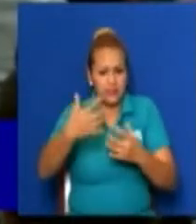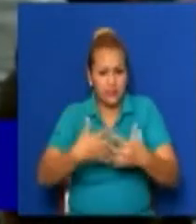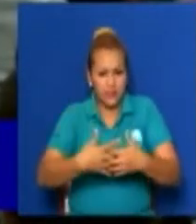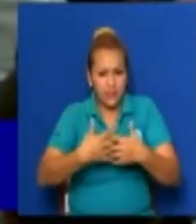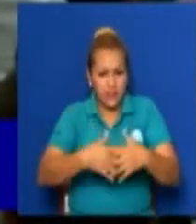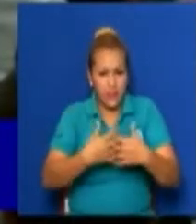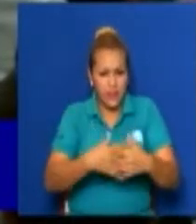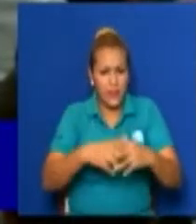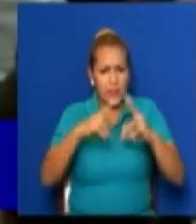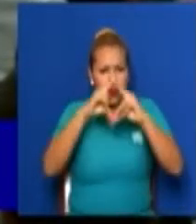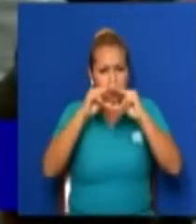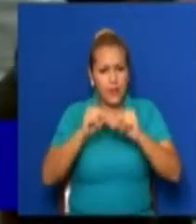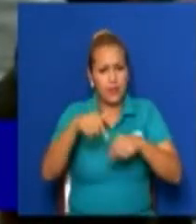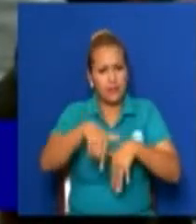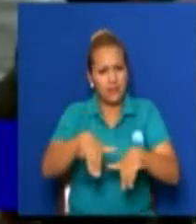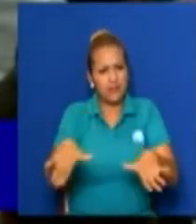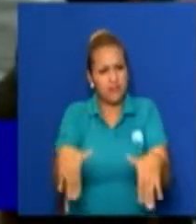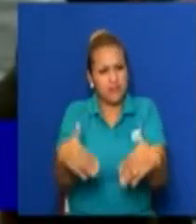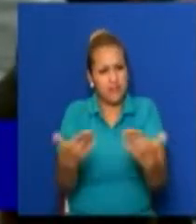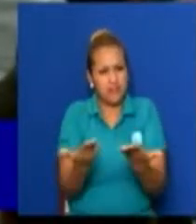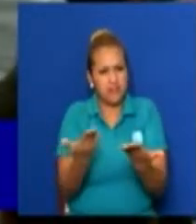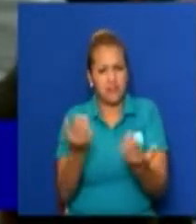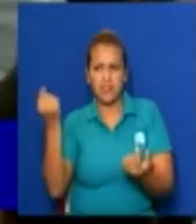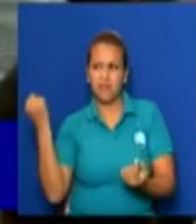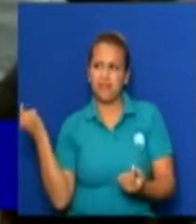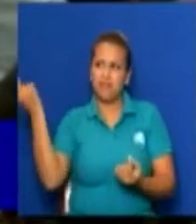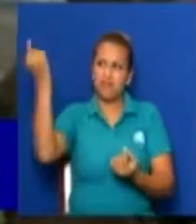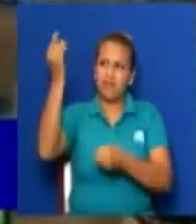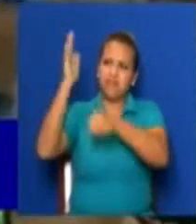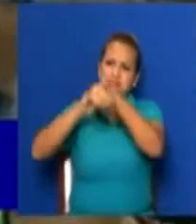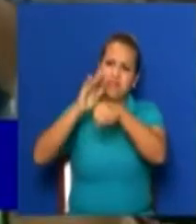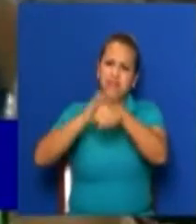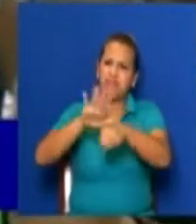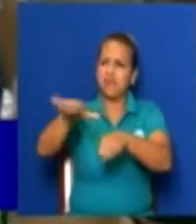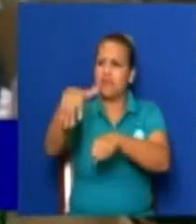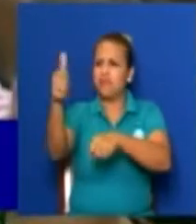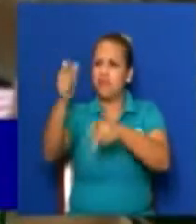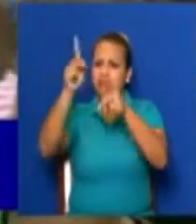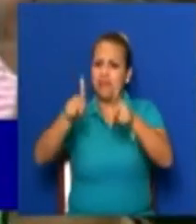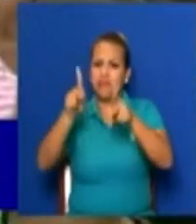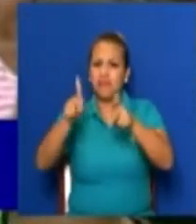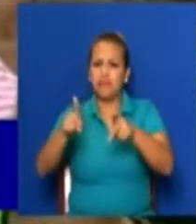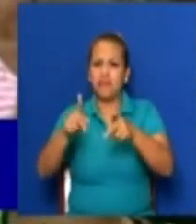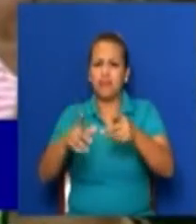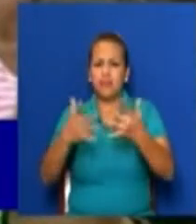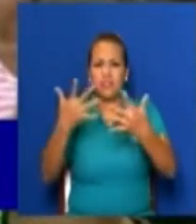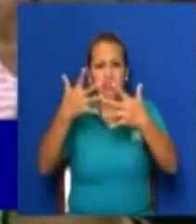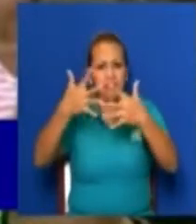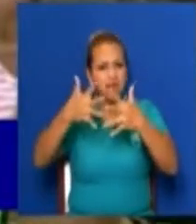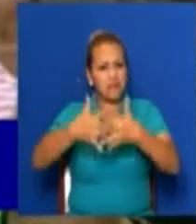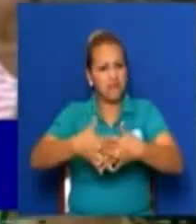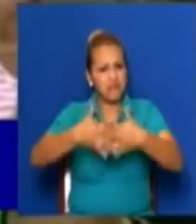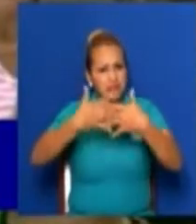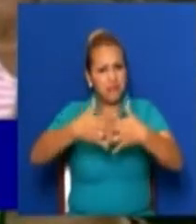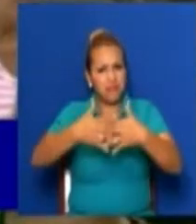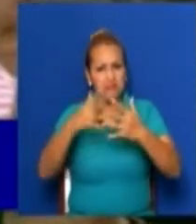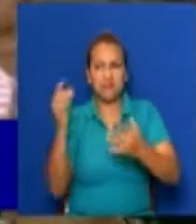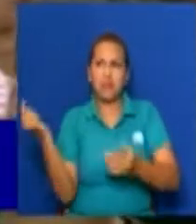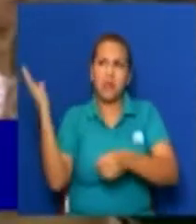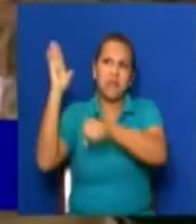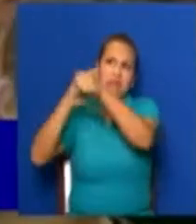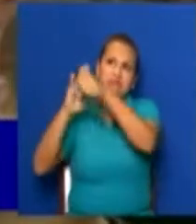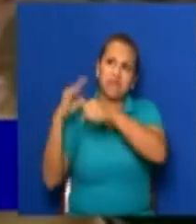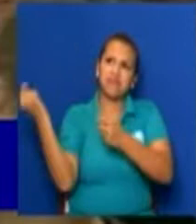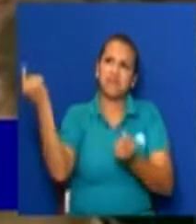nicaragüenses están trayendo extranjeros a estas empresas y a nuestros profesionales que están